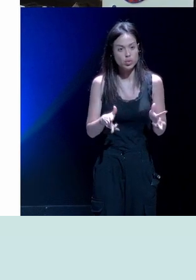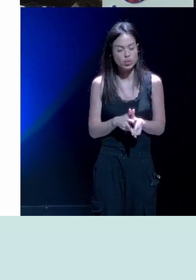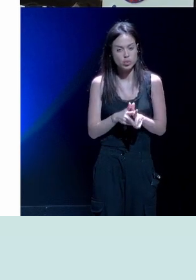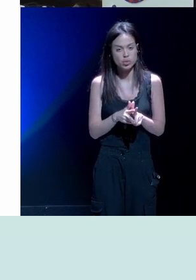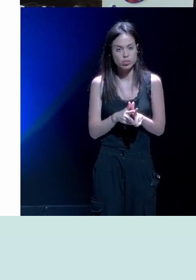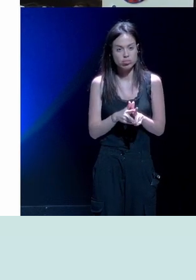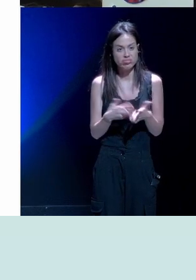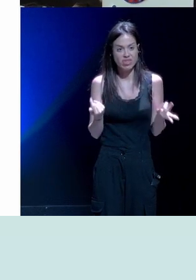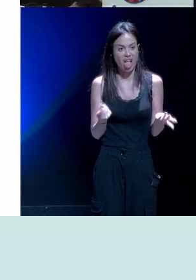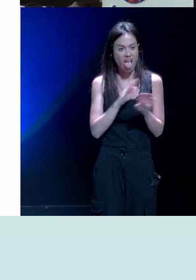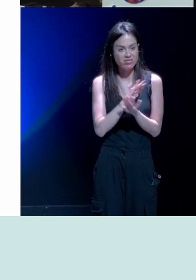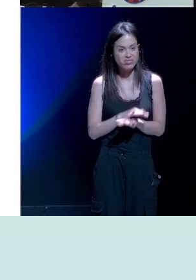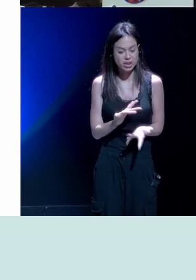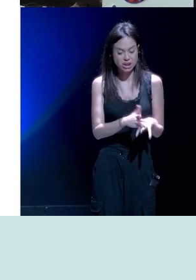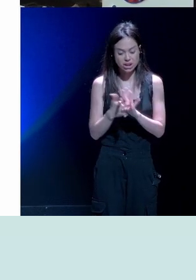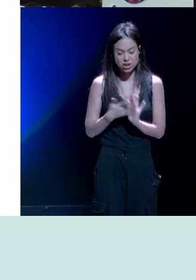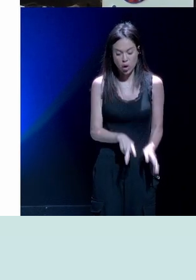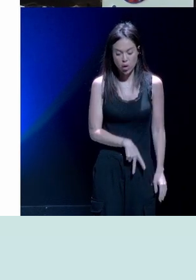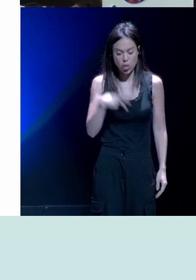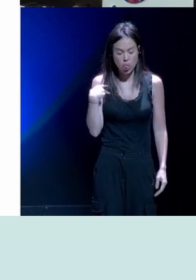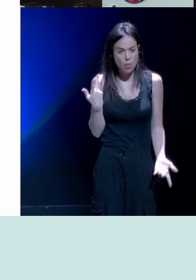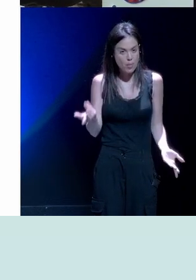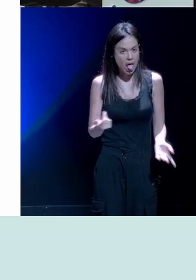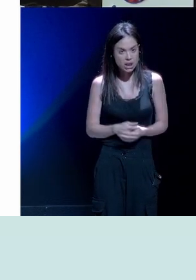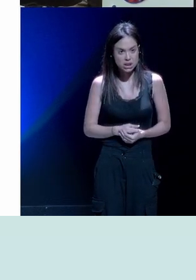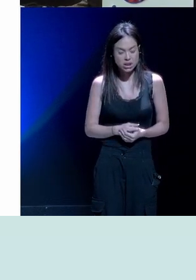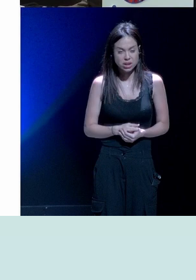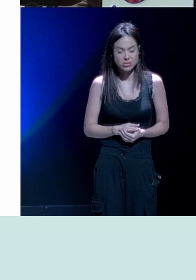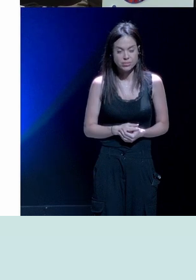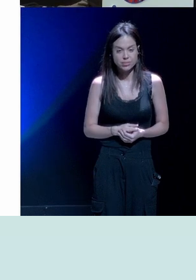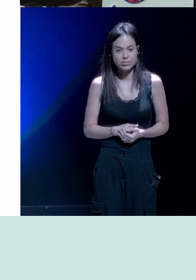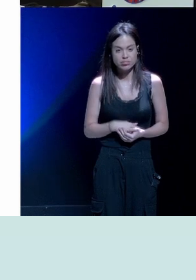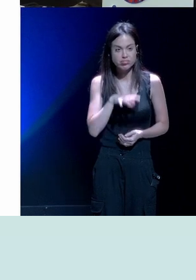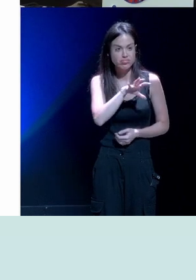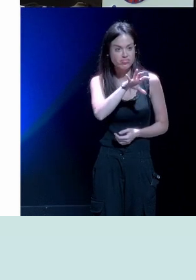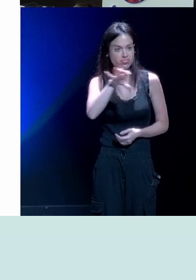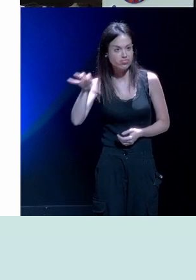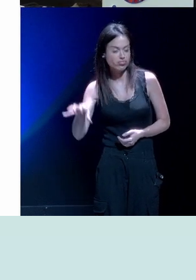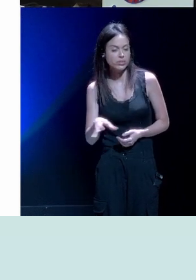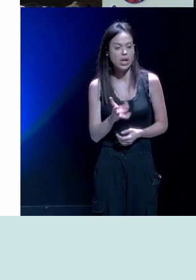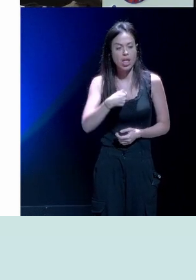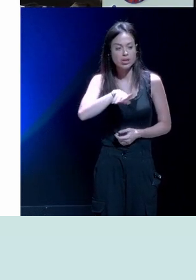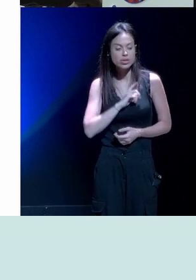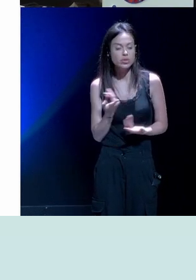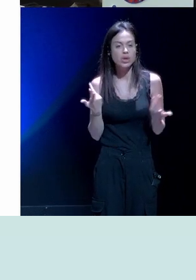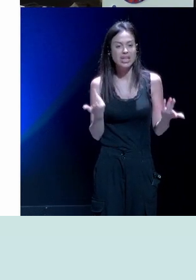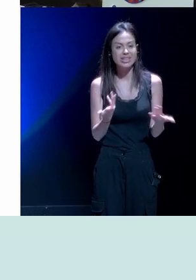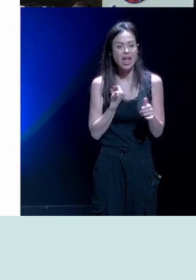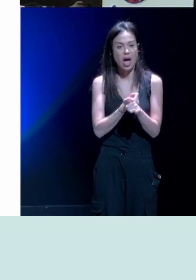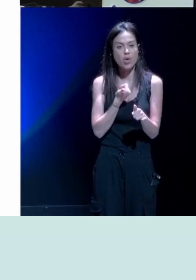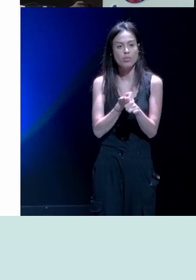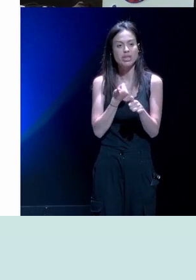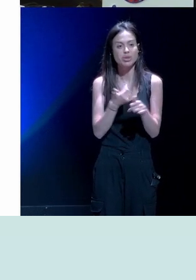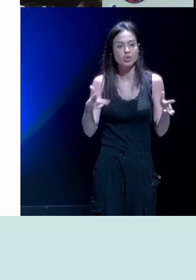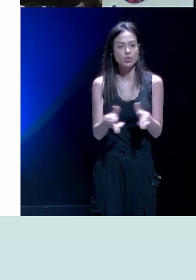escala global y colectiva en los territorios. Entonces, pensar en términos de acompañamiento social